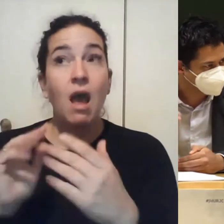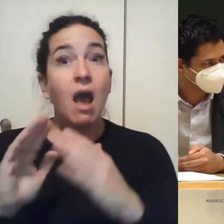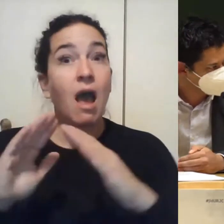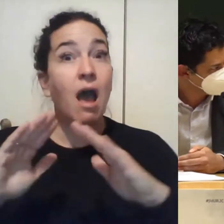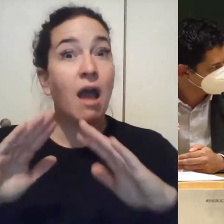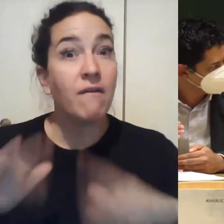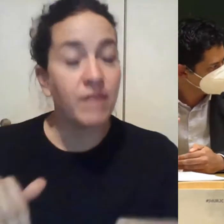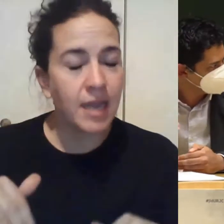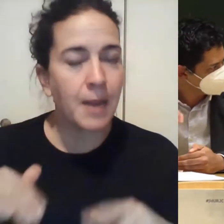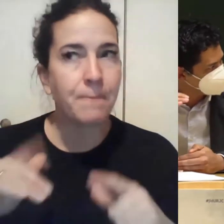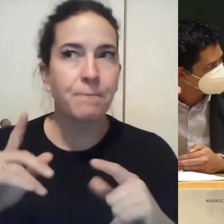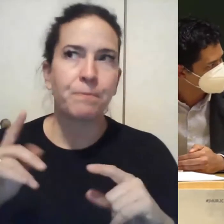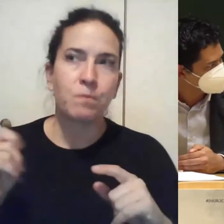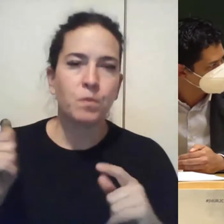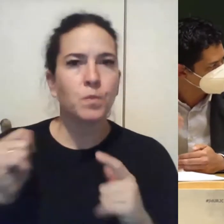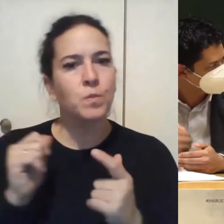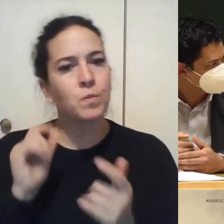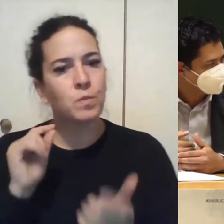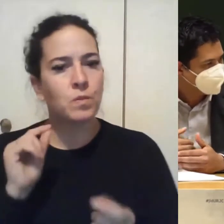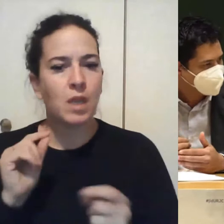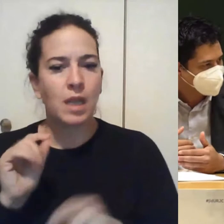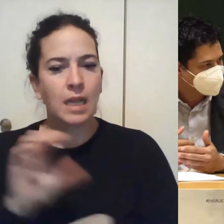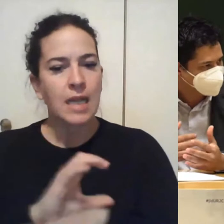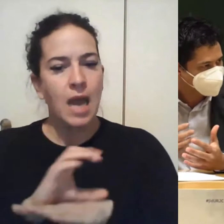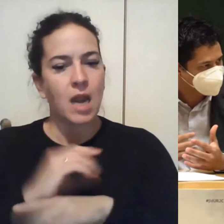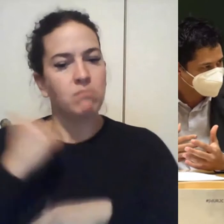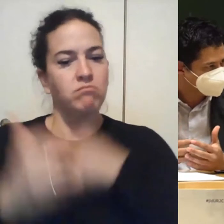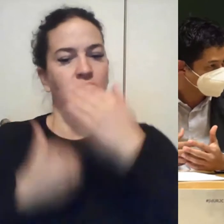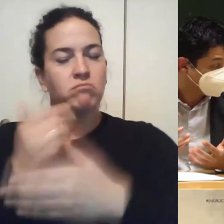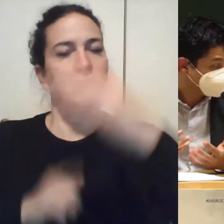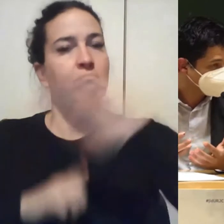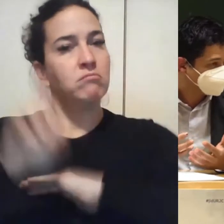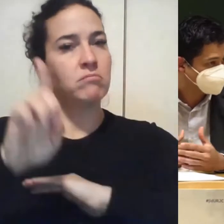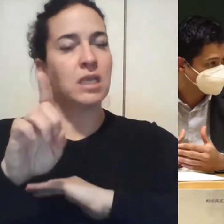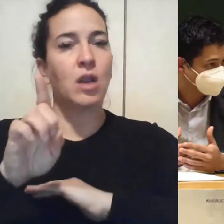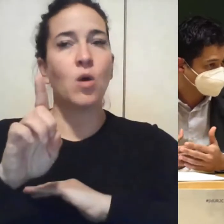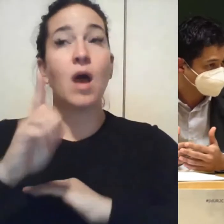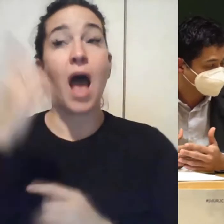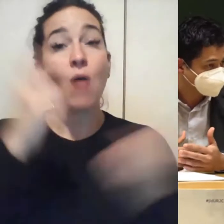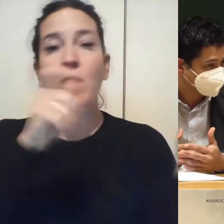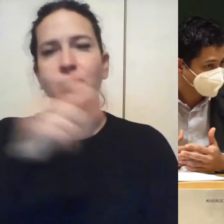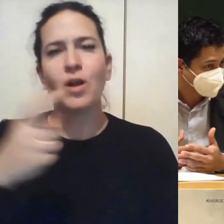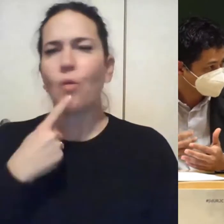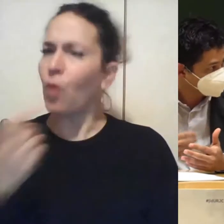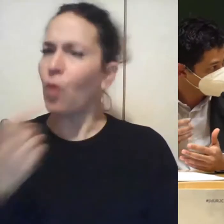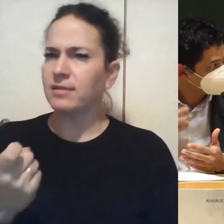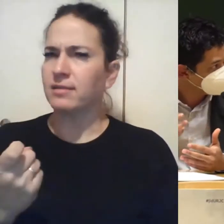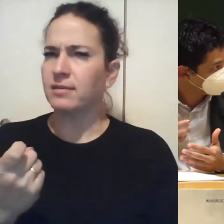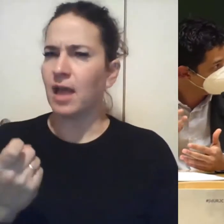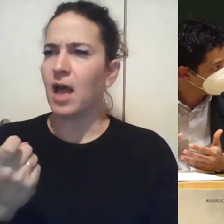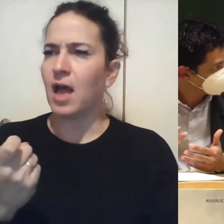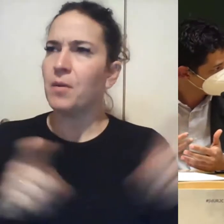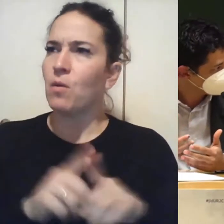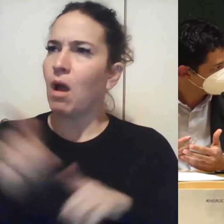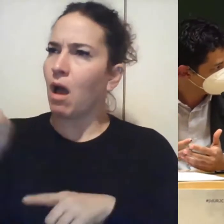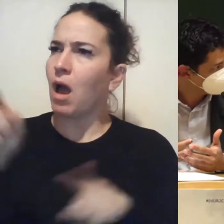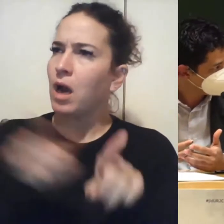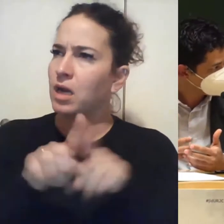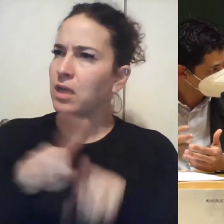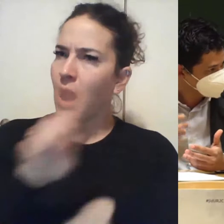a ciertos puntos de desarrollo en sus carreras, a algunas personas nos cuesta asimilar las